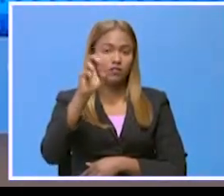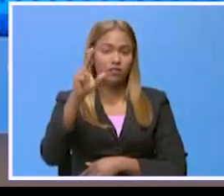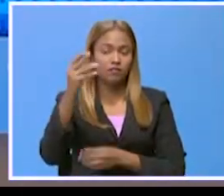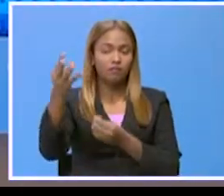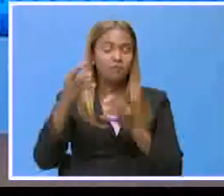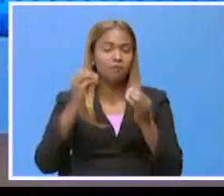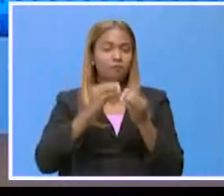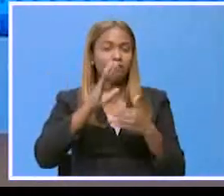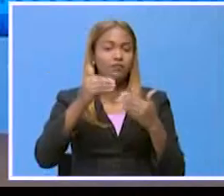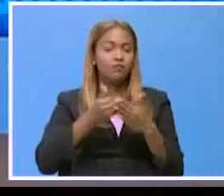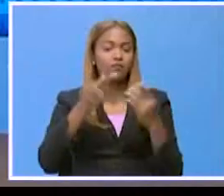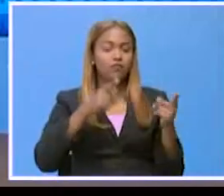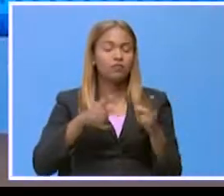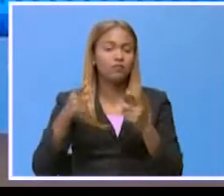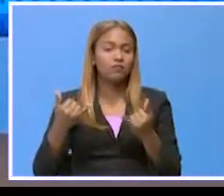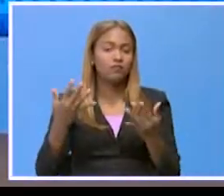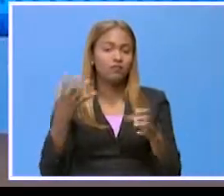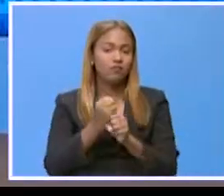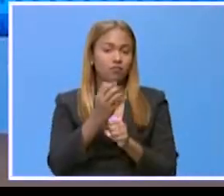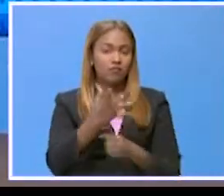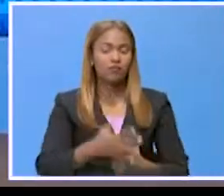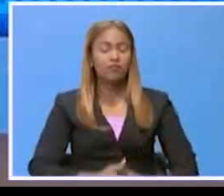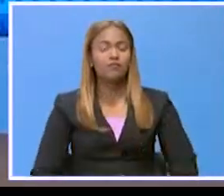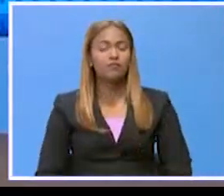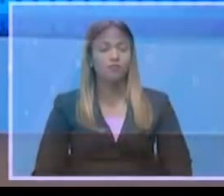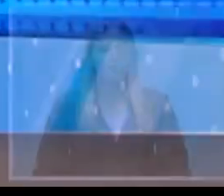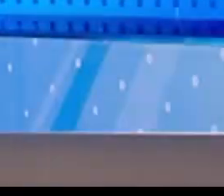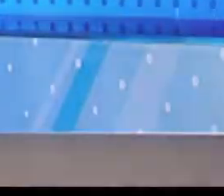nos cuenta todos los detalles en las económicas